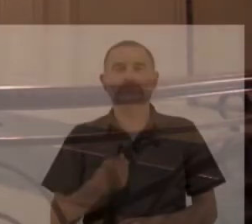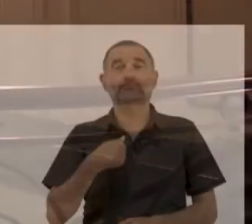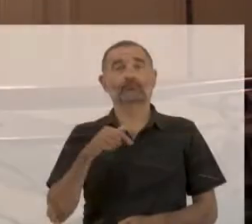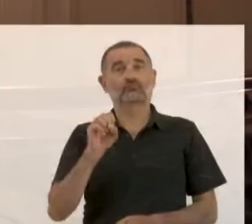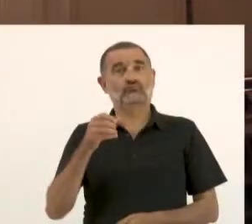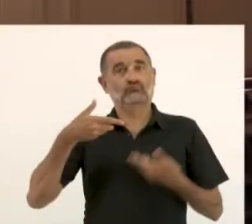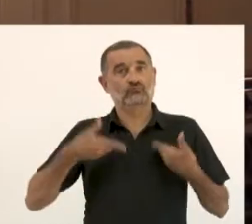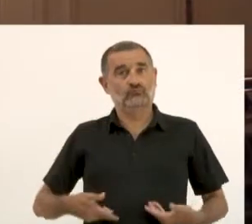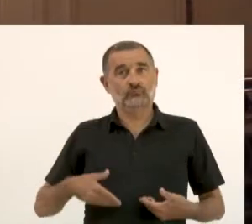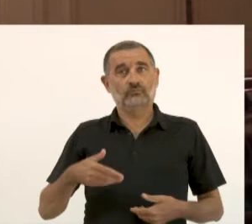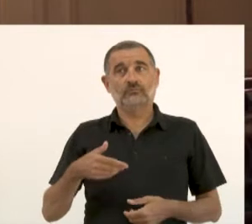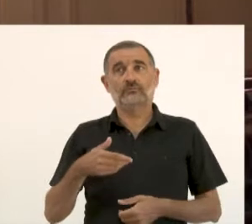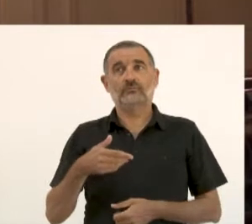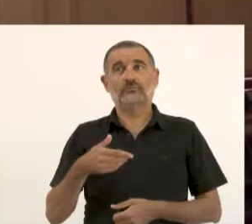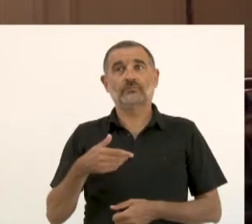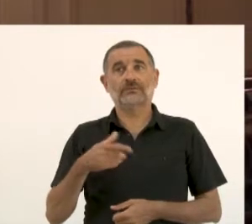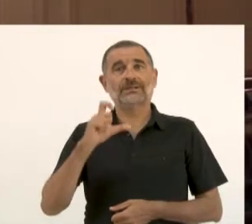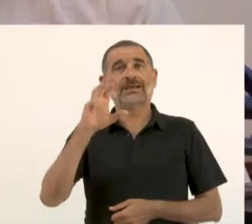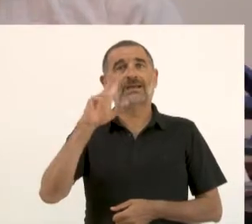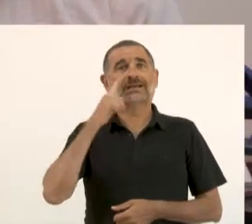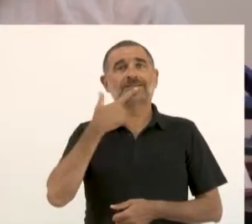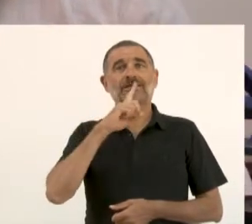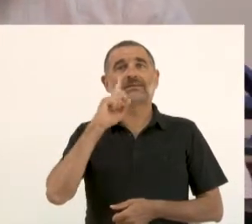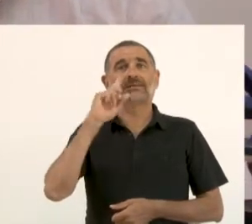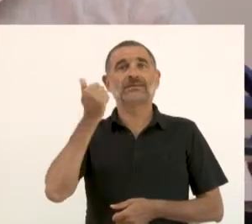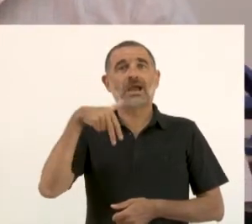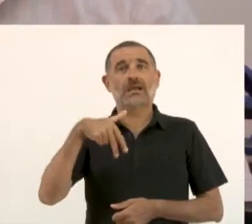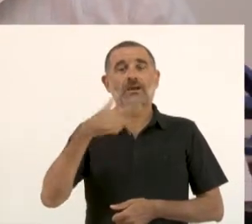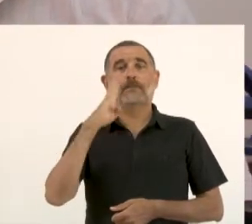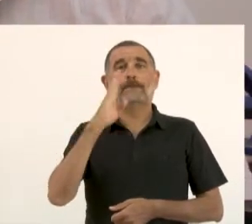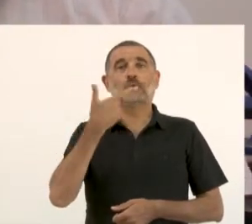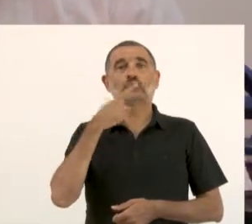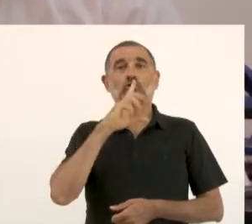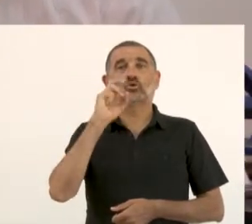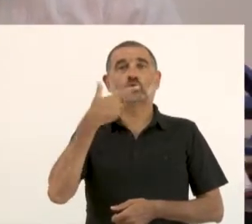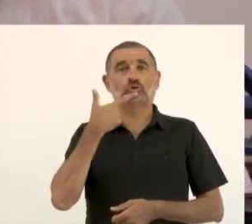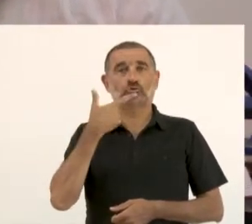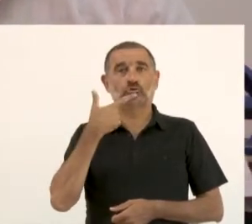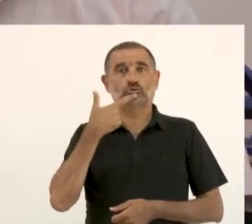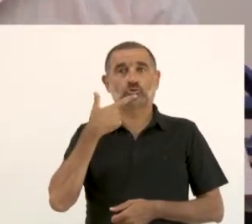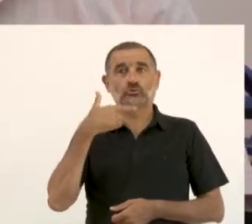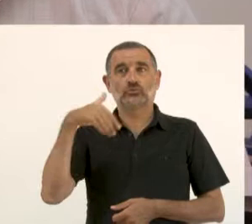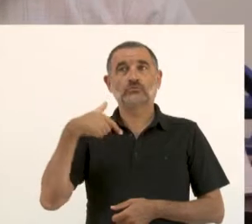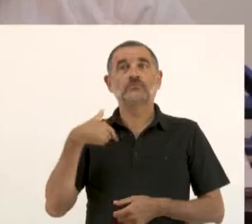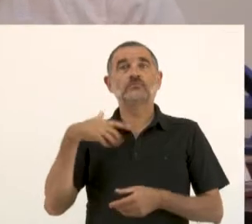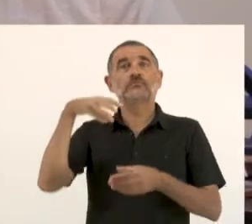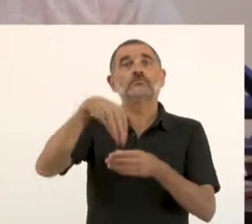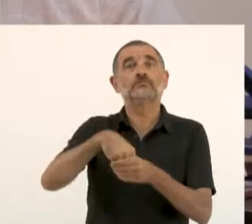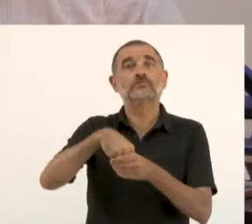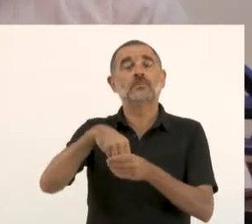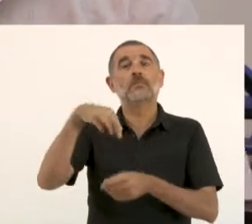Mi nombre es Cristian Bustos, pertenezco a lo que se llama el pueblo Mampasacat, que